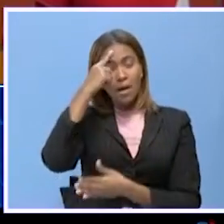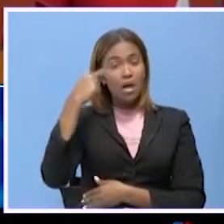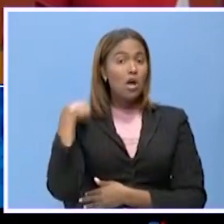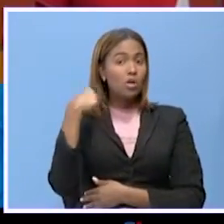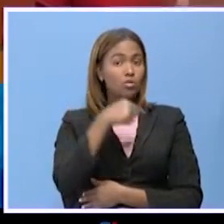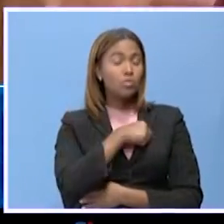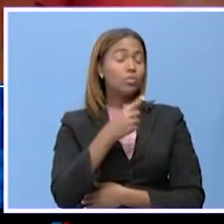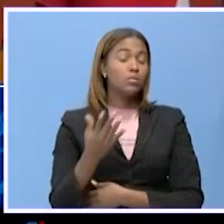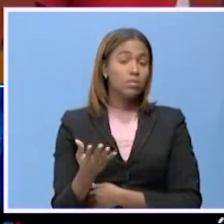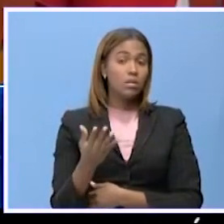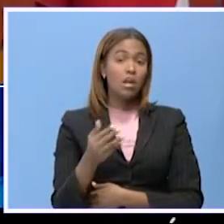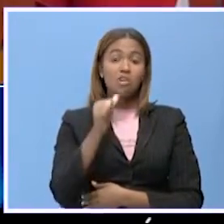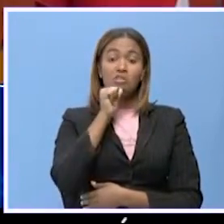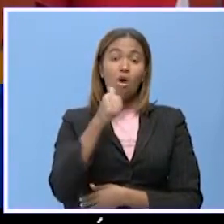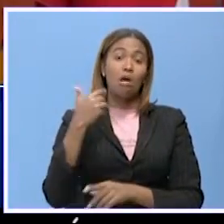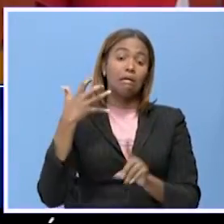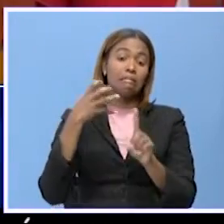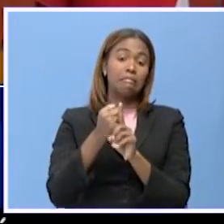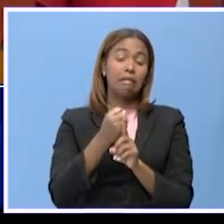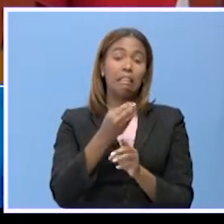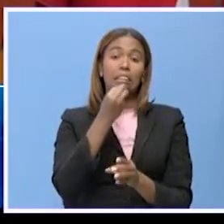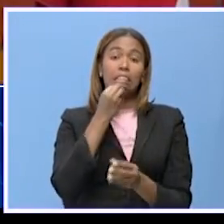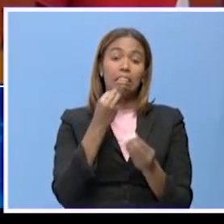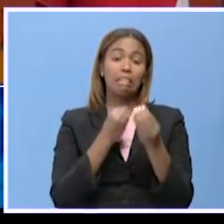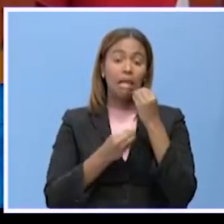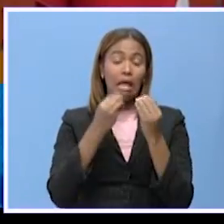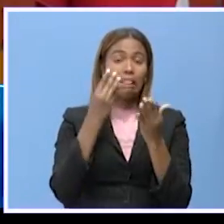nosotros no caigamos en la bancarrota.